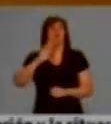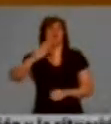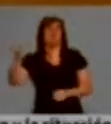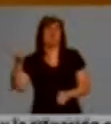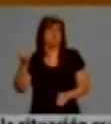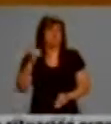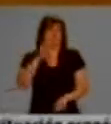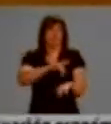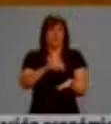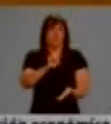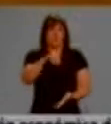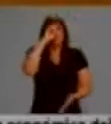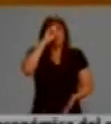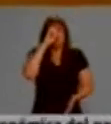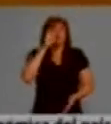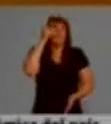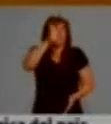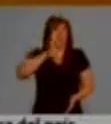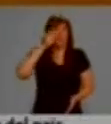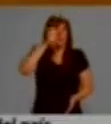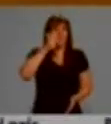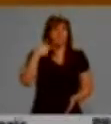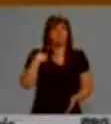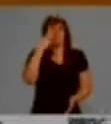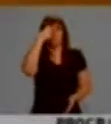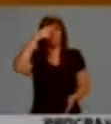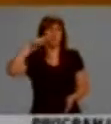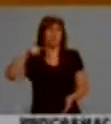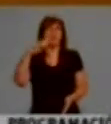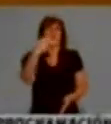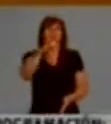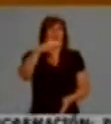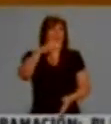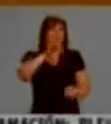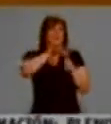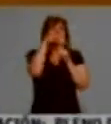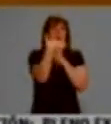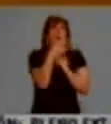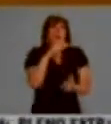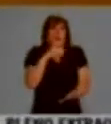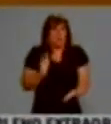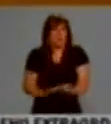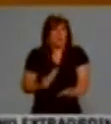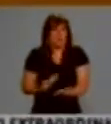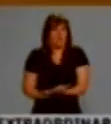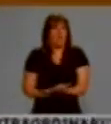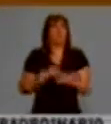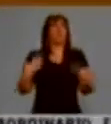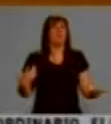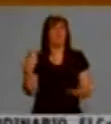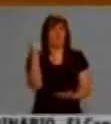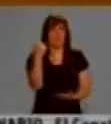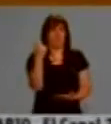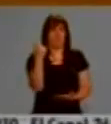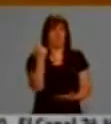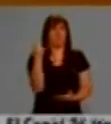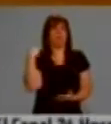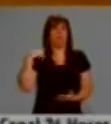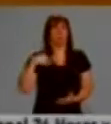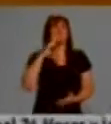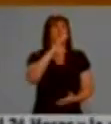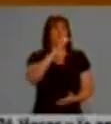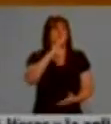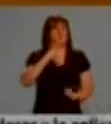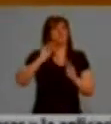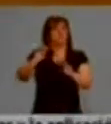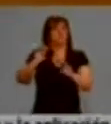que todavía podrá durar. Lo que sí sabemos es que el único hecho probado hasta hoy es el del dinero que ha aparecido en las cuentas del